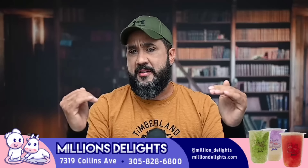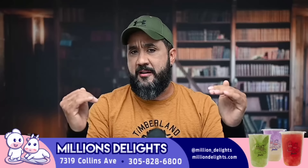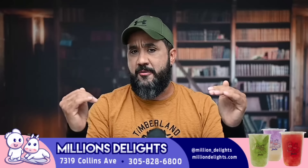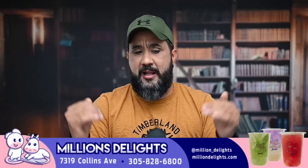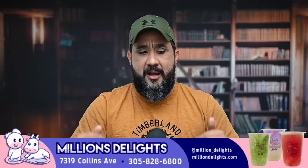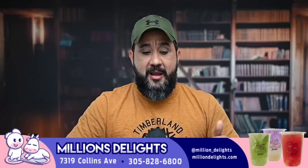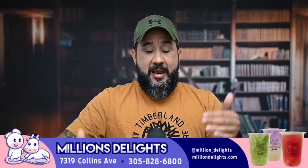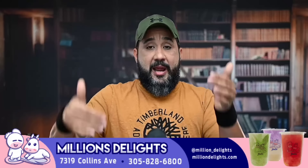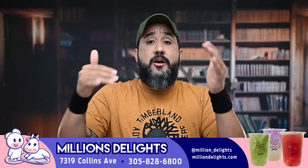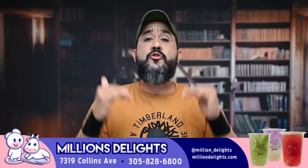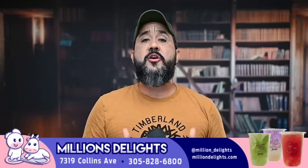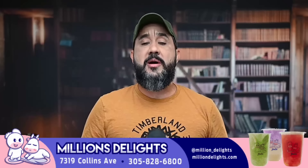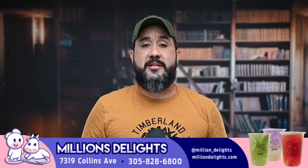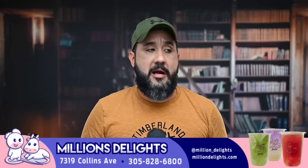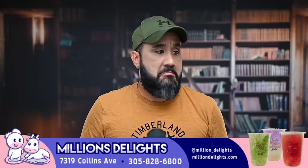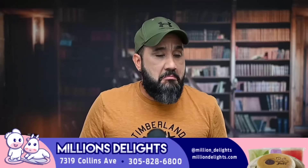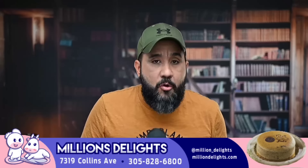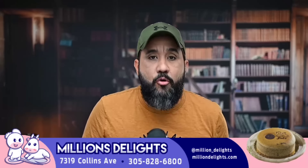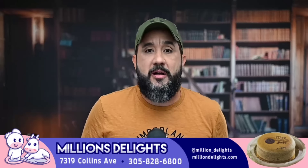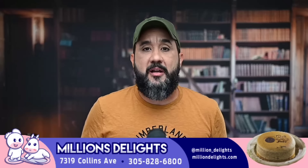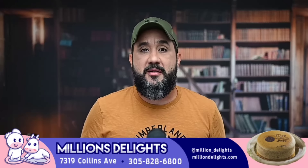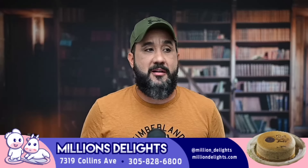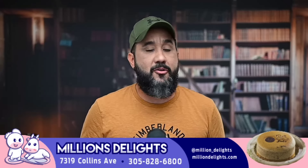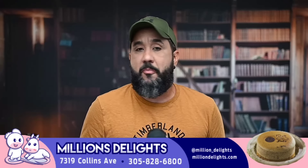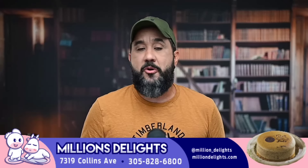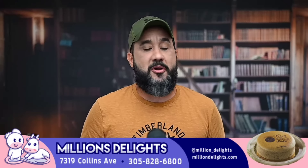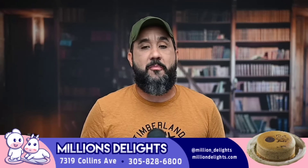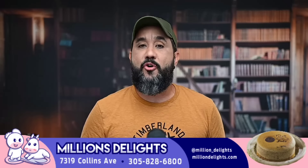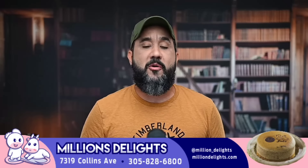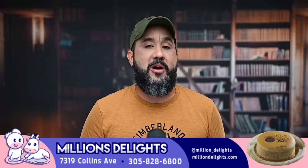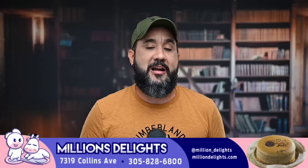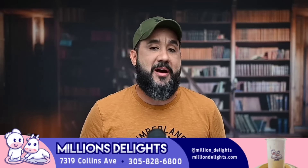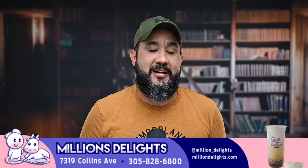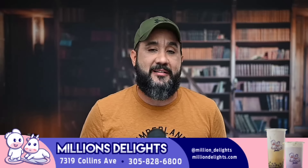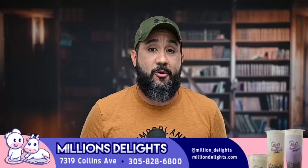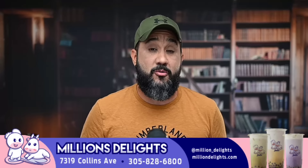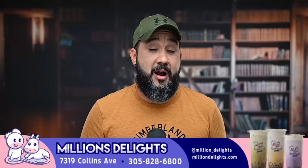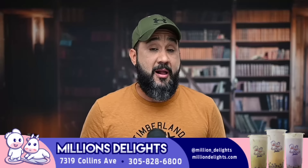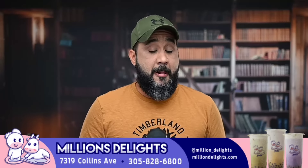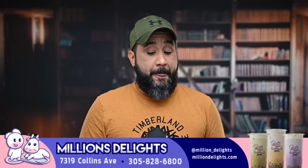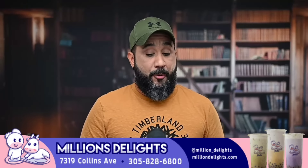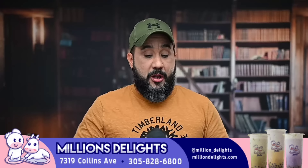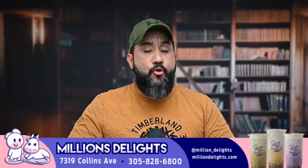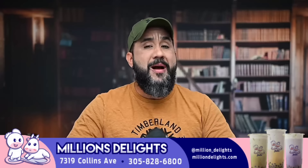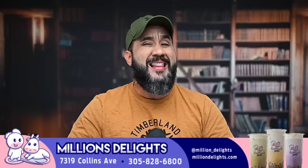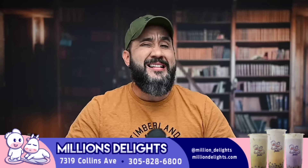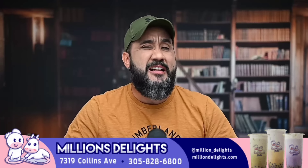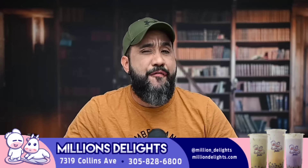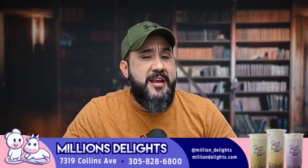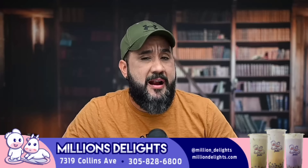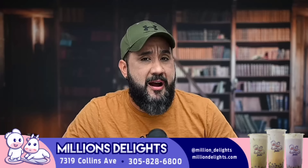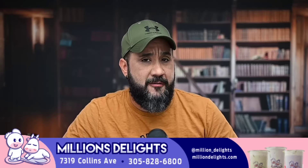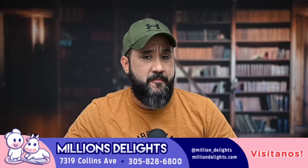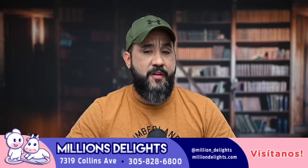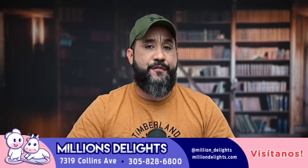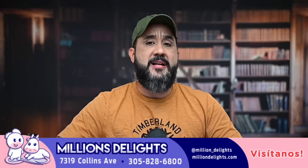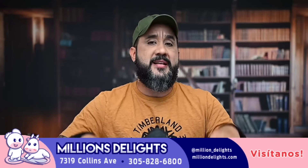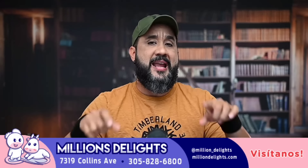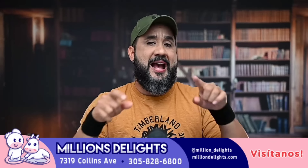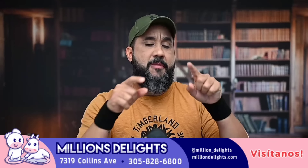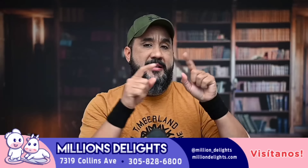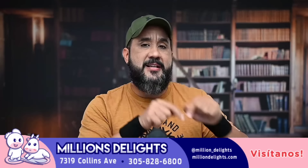ajedrez aquí verdad En consecuencia Cuba está diciendo Pues yo tampoco me voy a quemar en esta bronca porque Cuba identifica